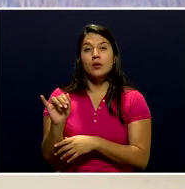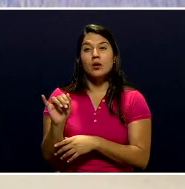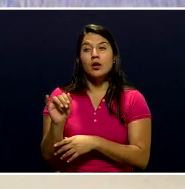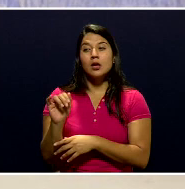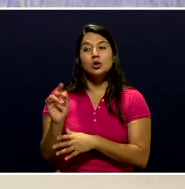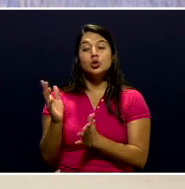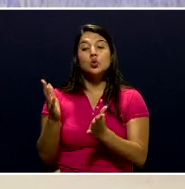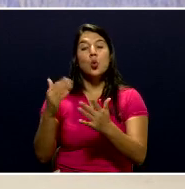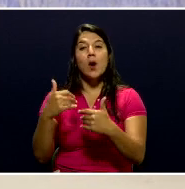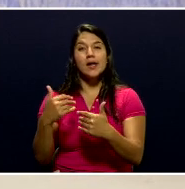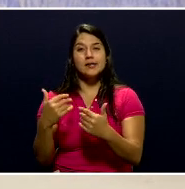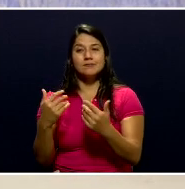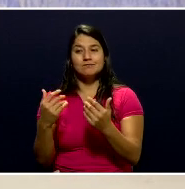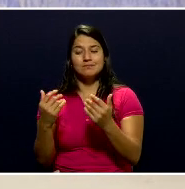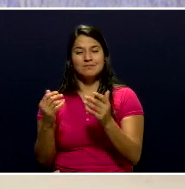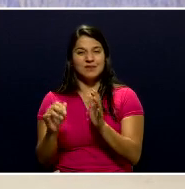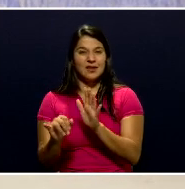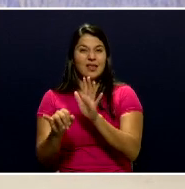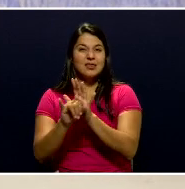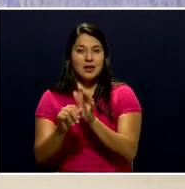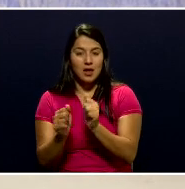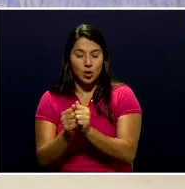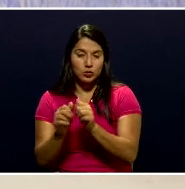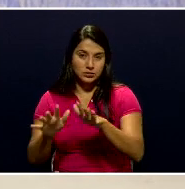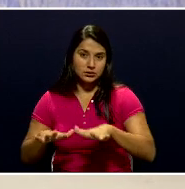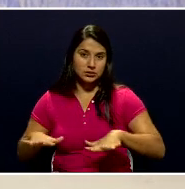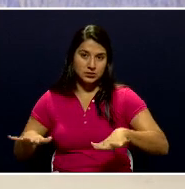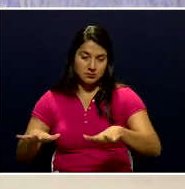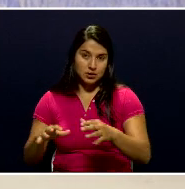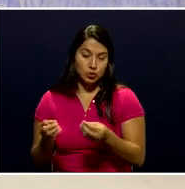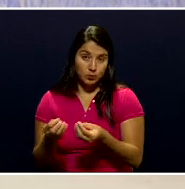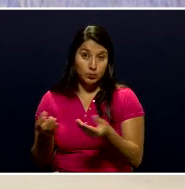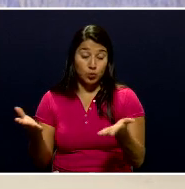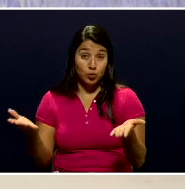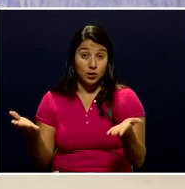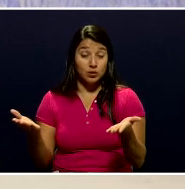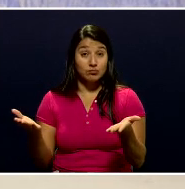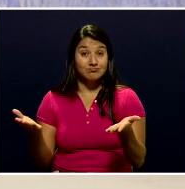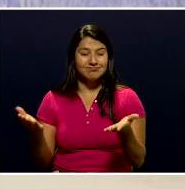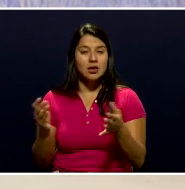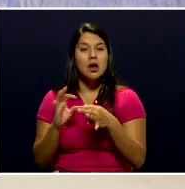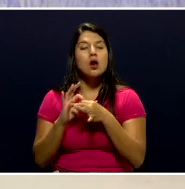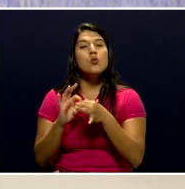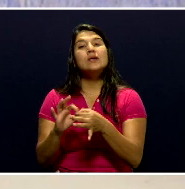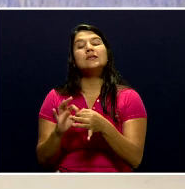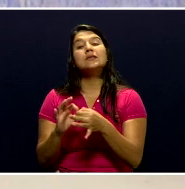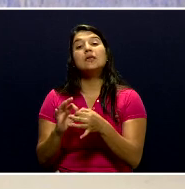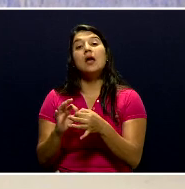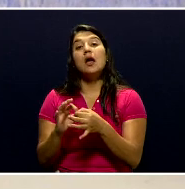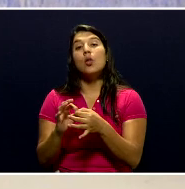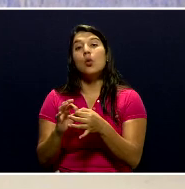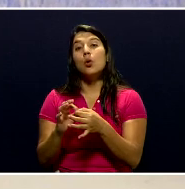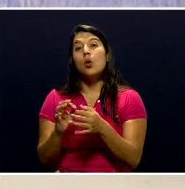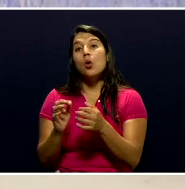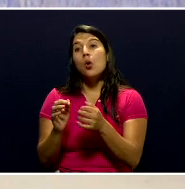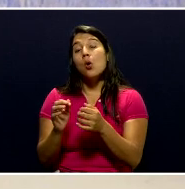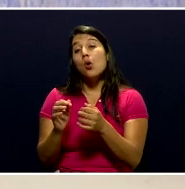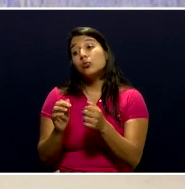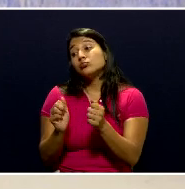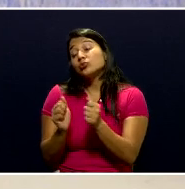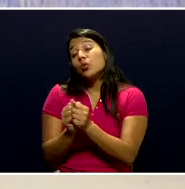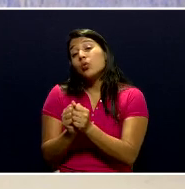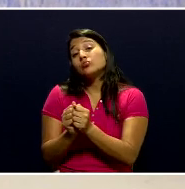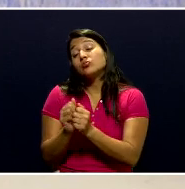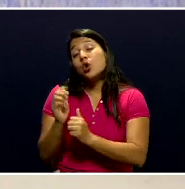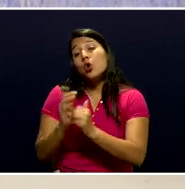desapego específico al espacio público, que tiene que ver con esta construcción segregada y fragmentada que